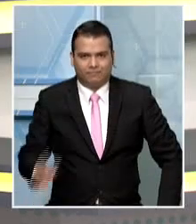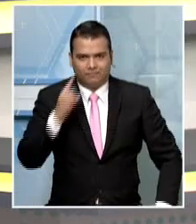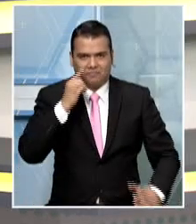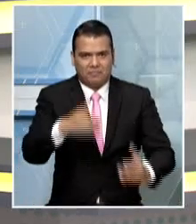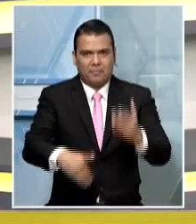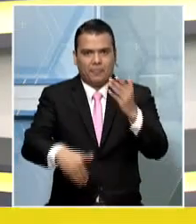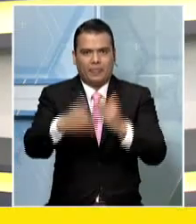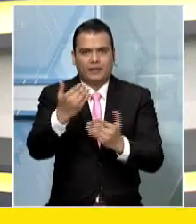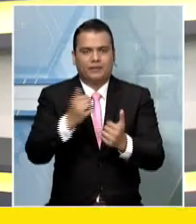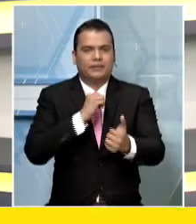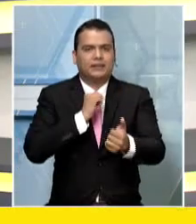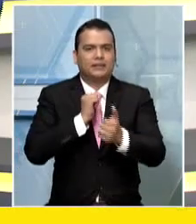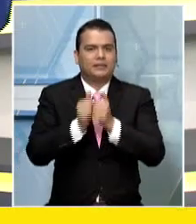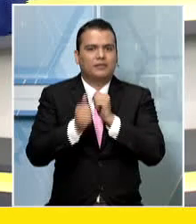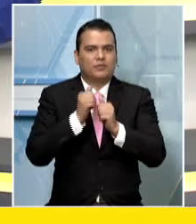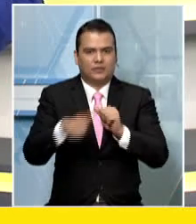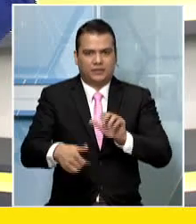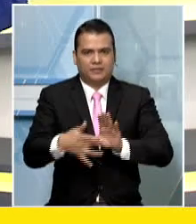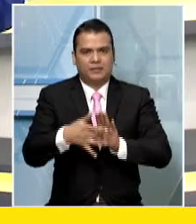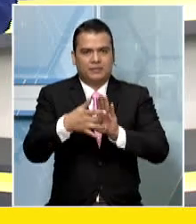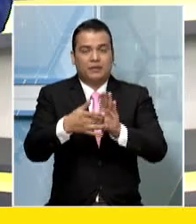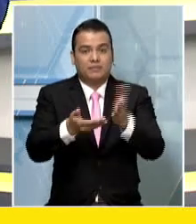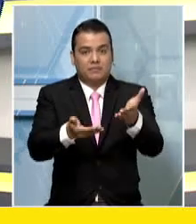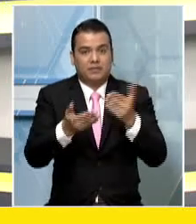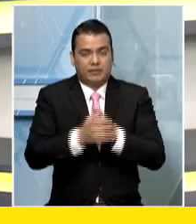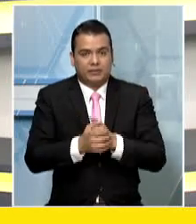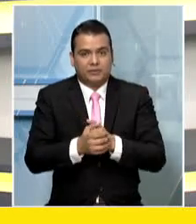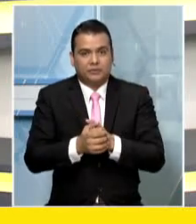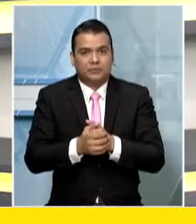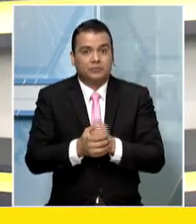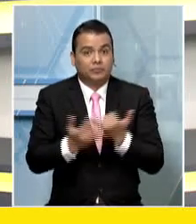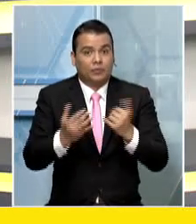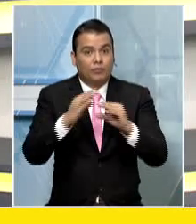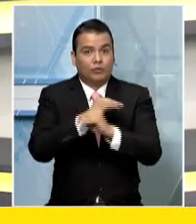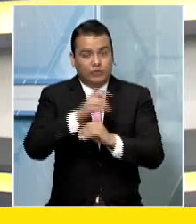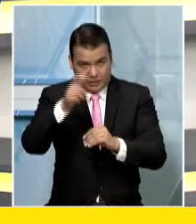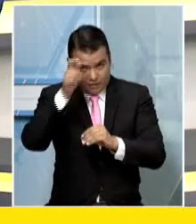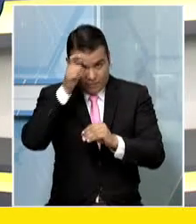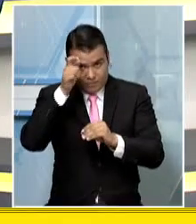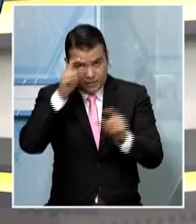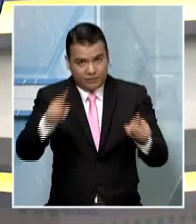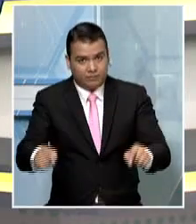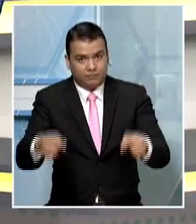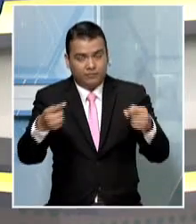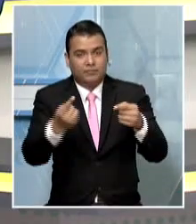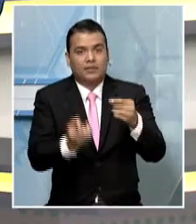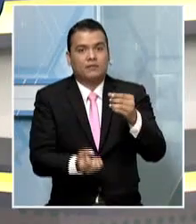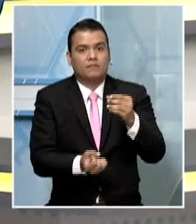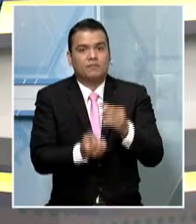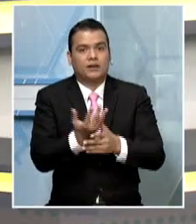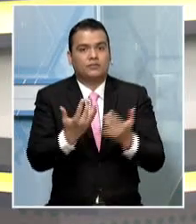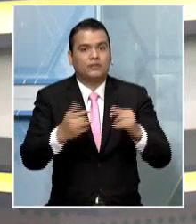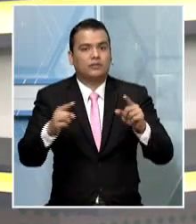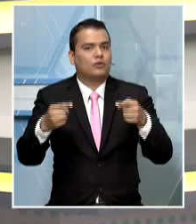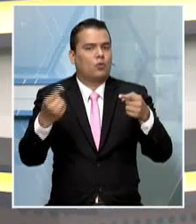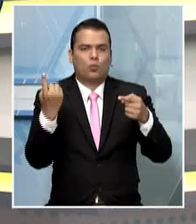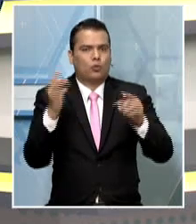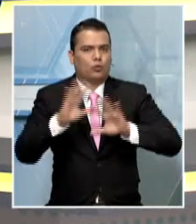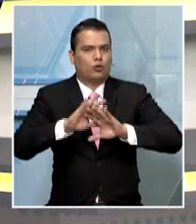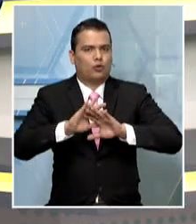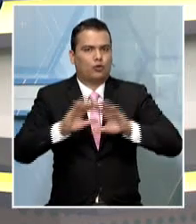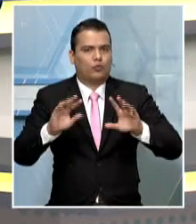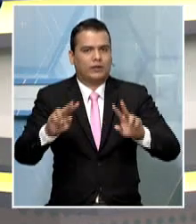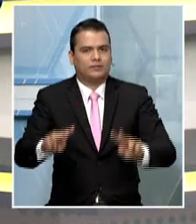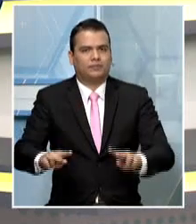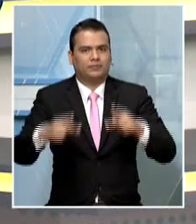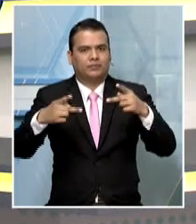Hola, ¿qué tal? Con el patrocinio de Café Águila Roja presentamos los deportes en 90 minutos. Esta noche América visita Deportivo Pasto. El partido es único de cuartos de